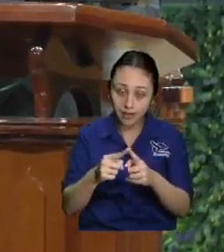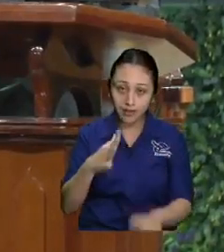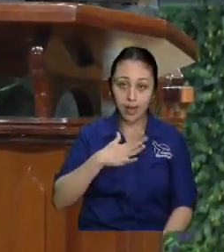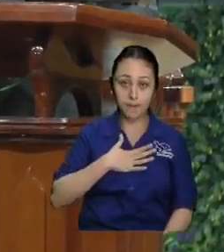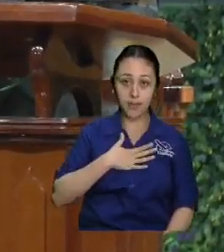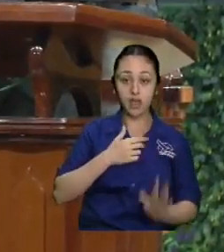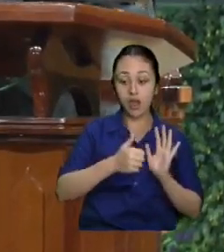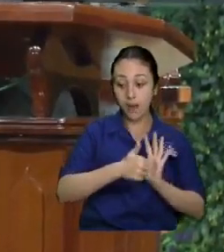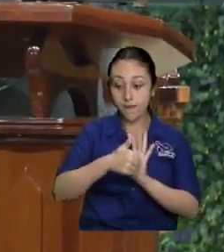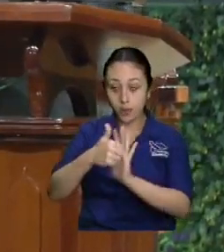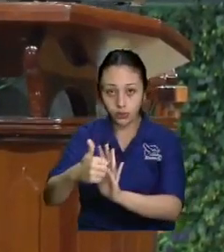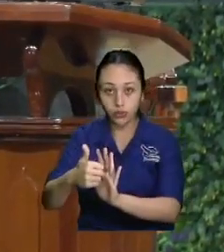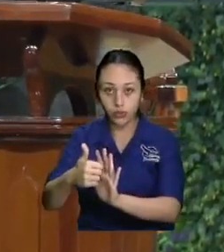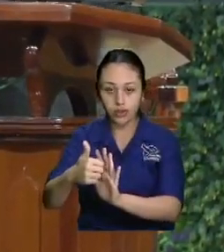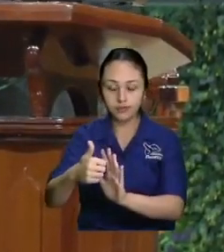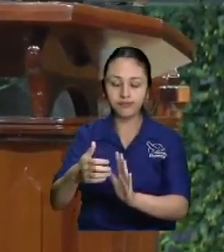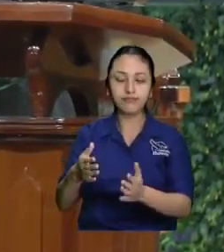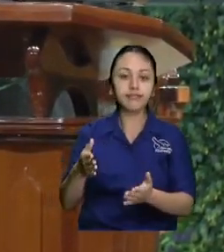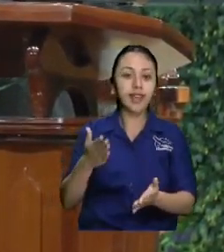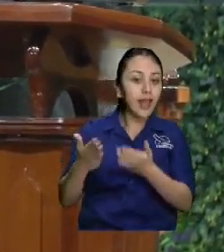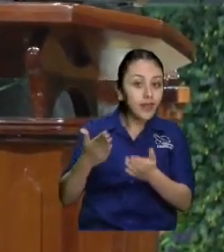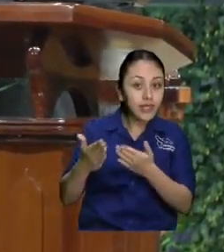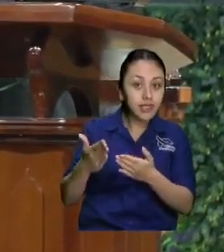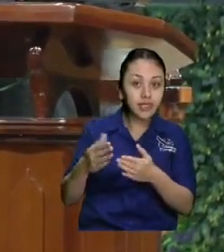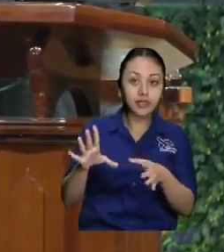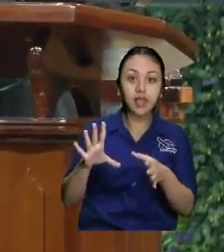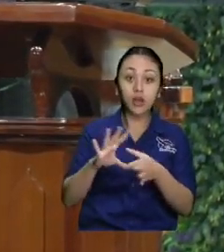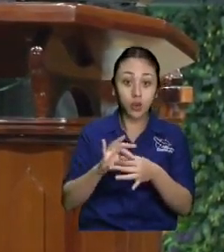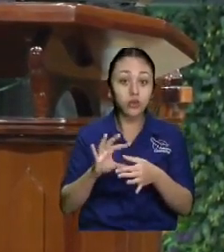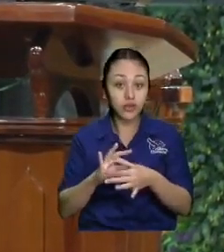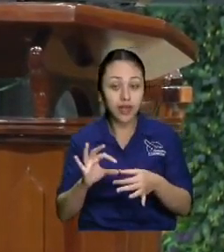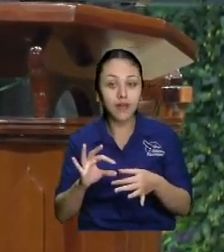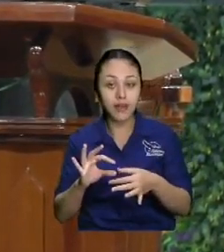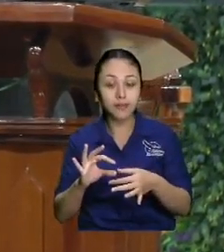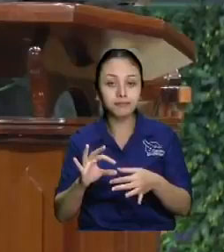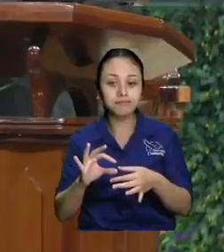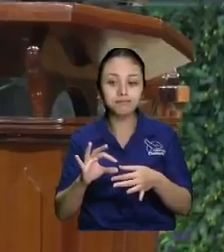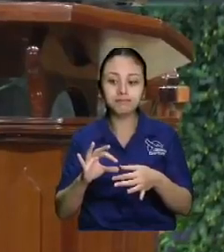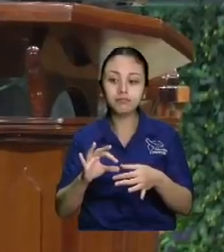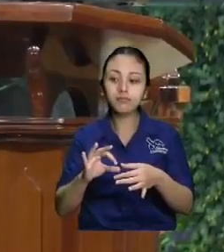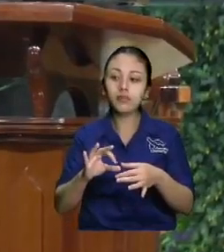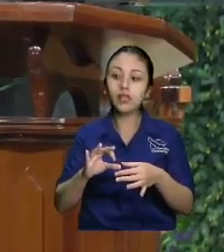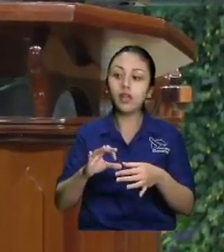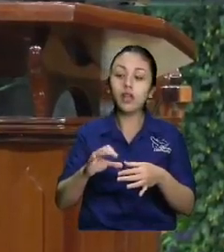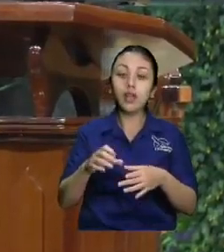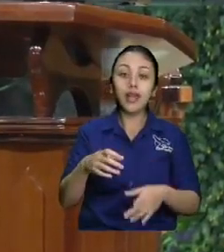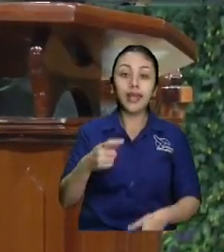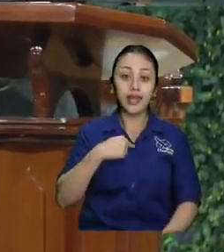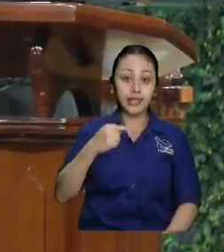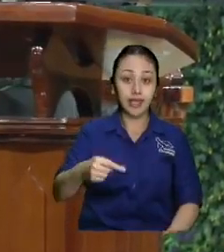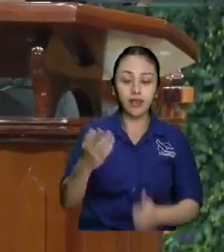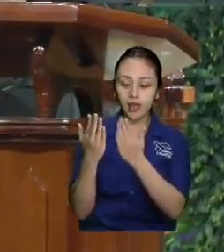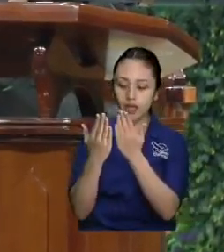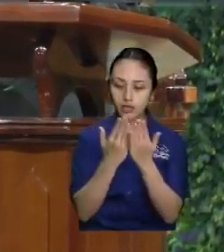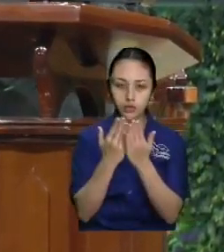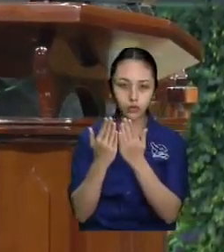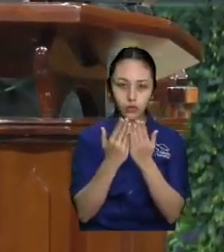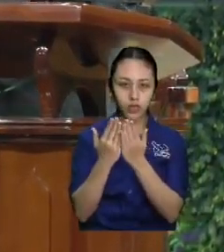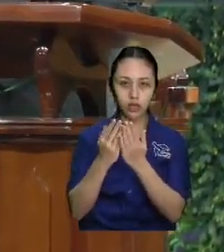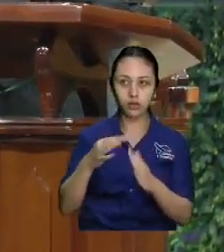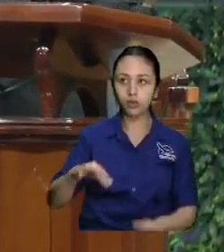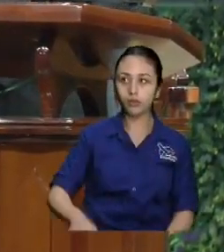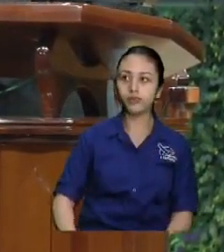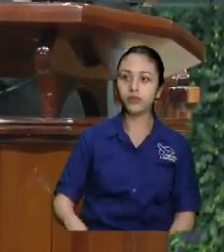apóstol. Él a veces me contaba que... cuando estaba estudiando teología, él estudió teología en un